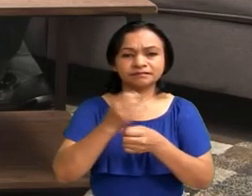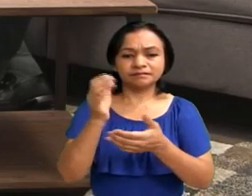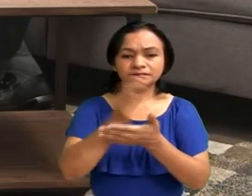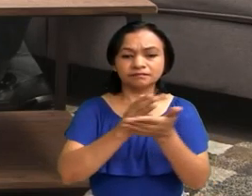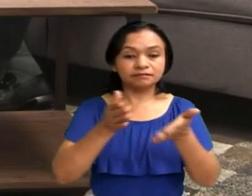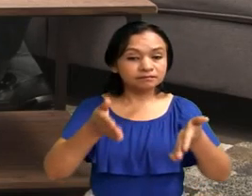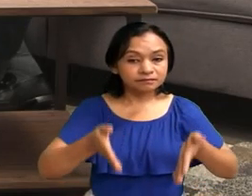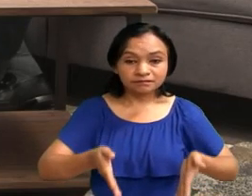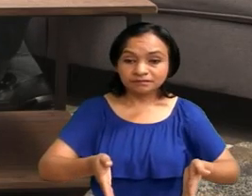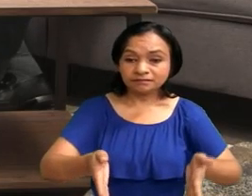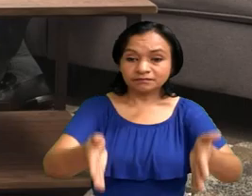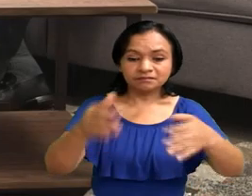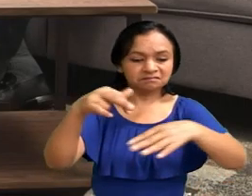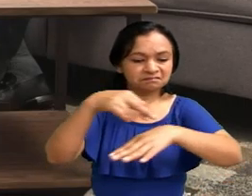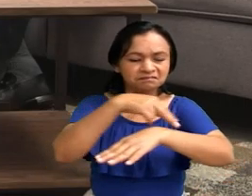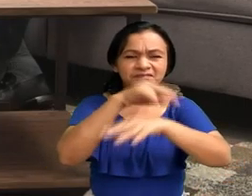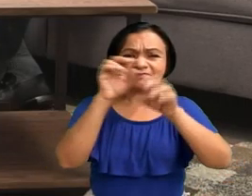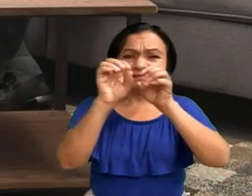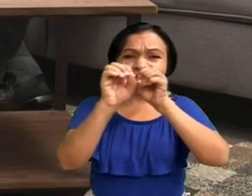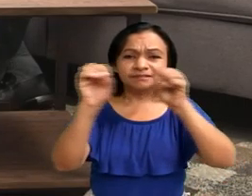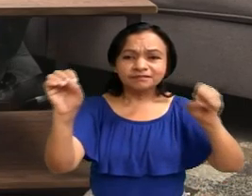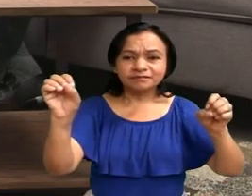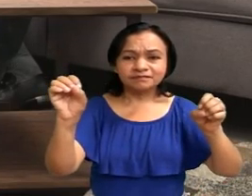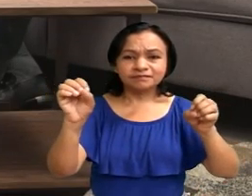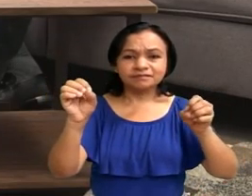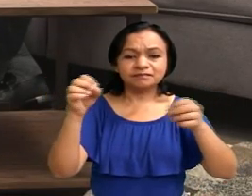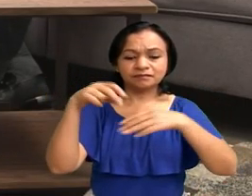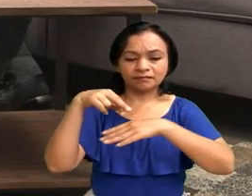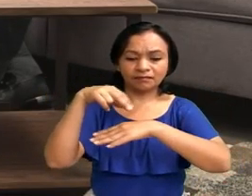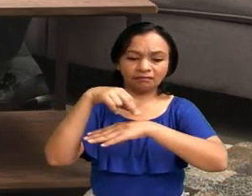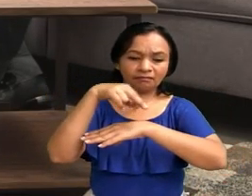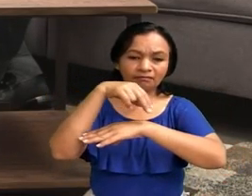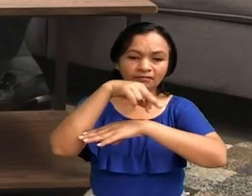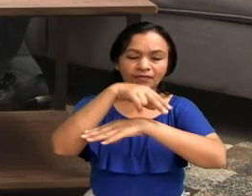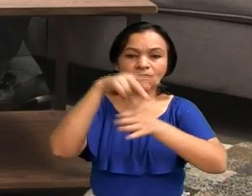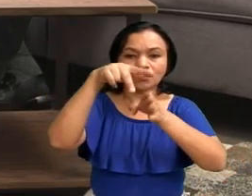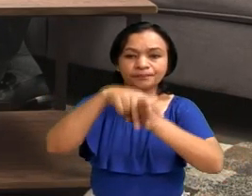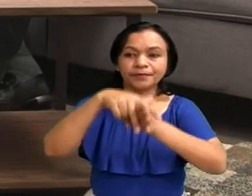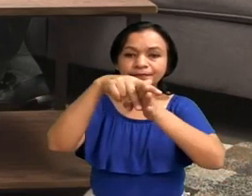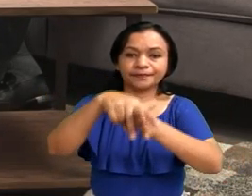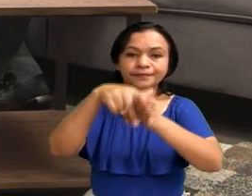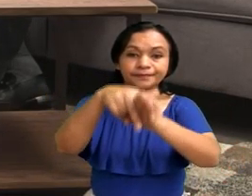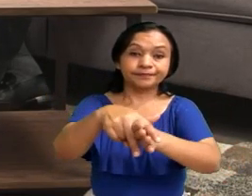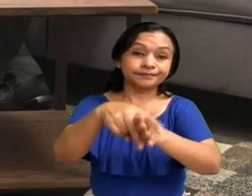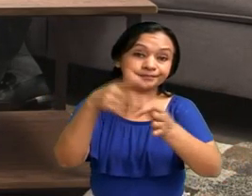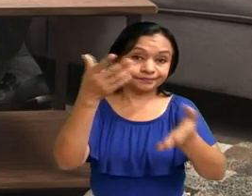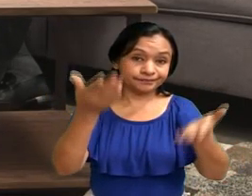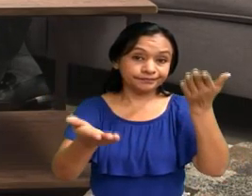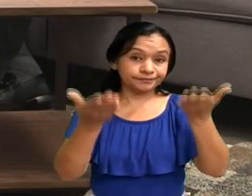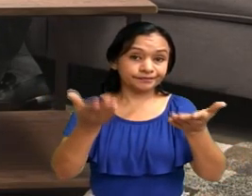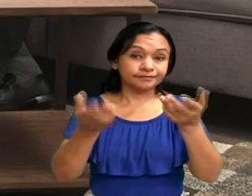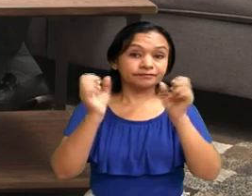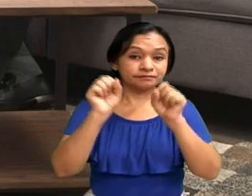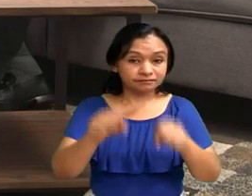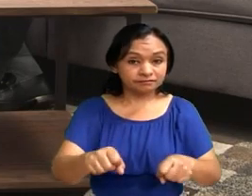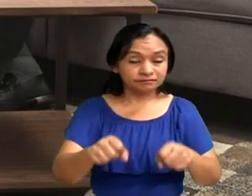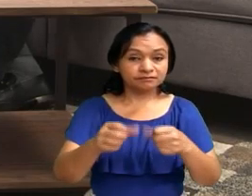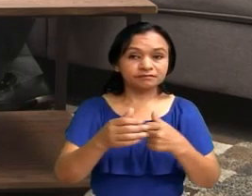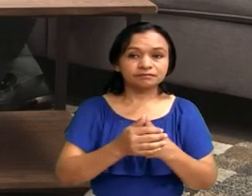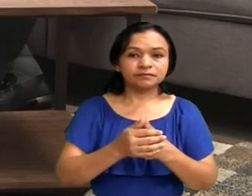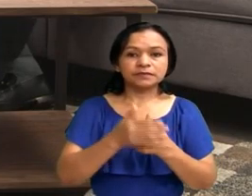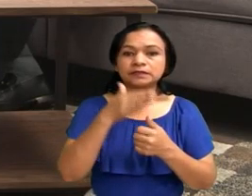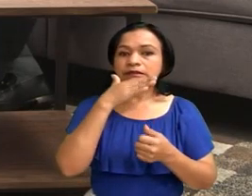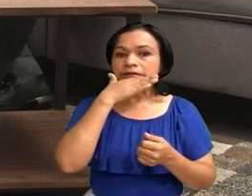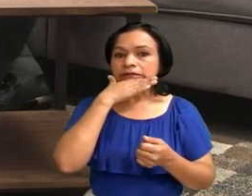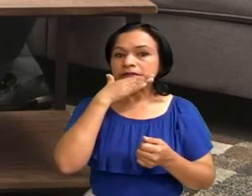carretera, no tenés ni camino, sino que camino de a pie o de ir a caballo o en mula. Entonces, y bastante